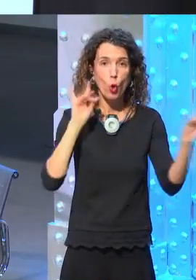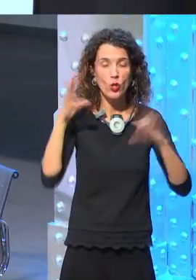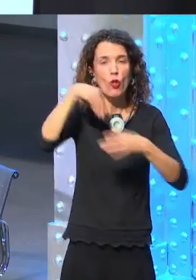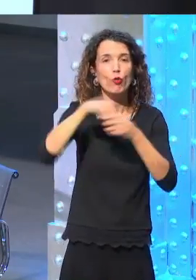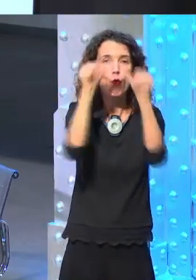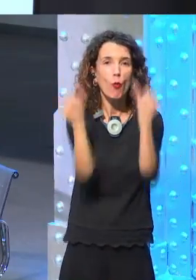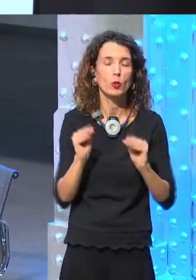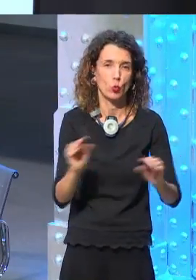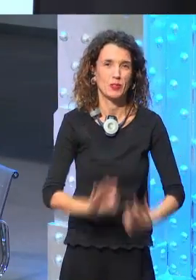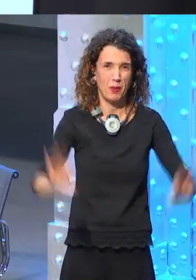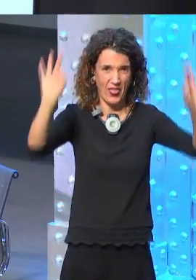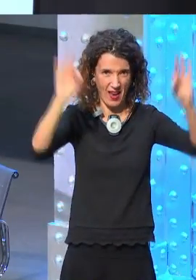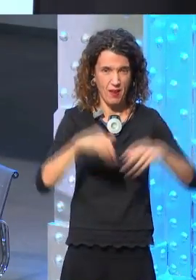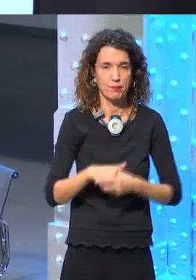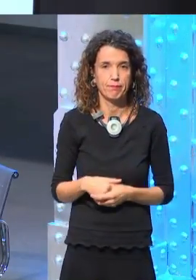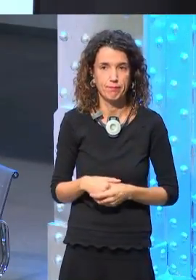particular.